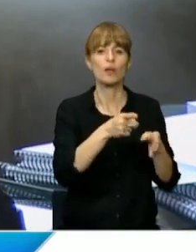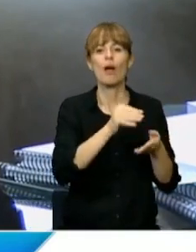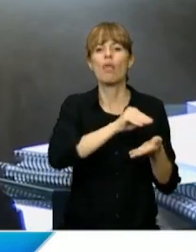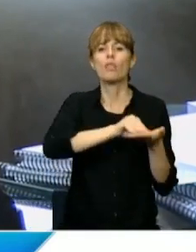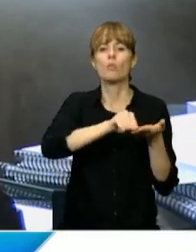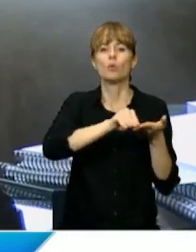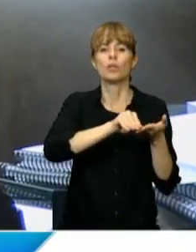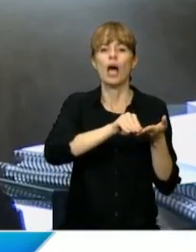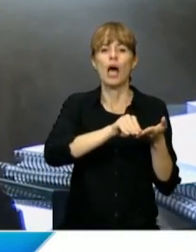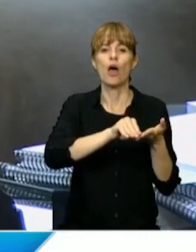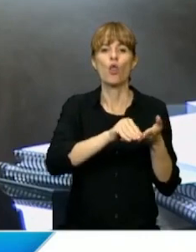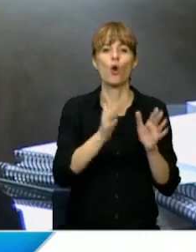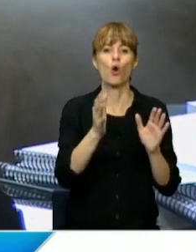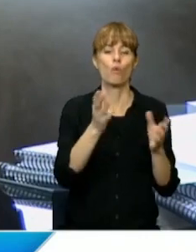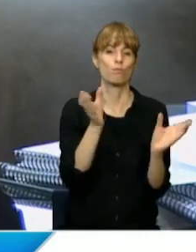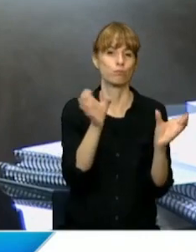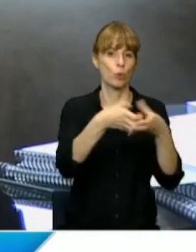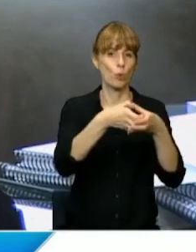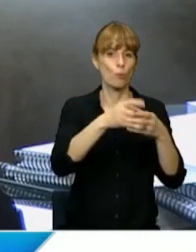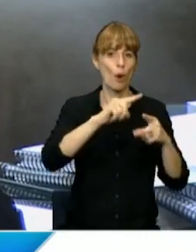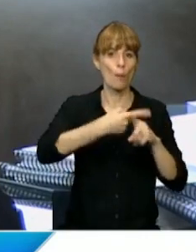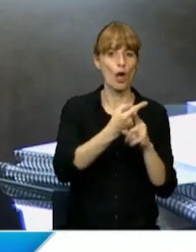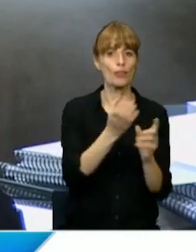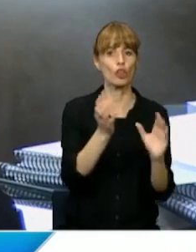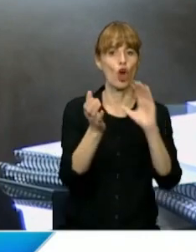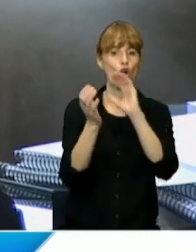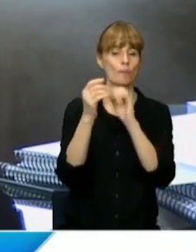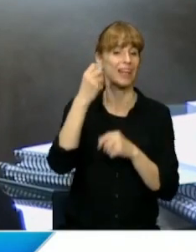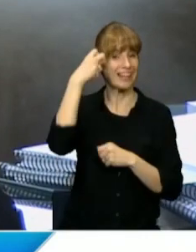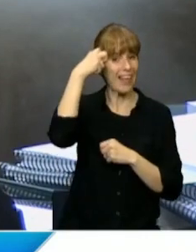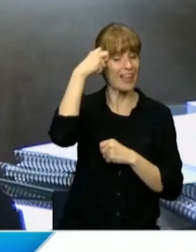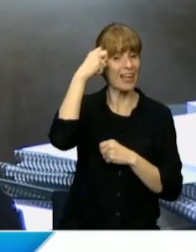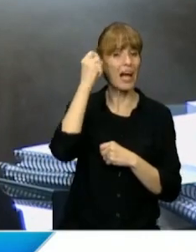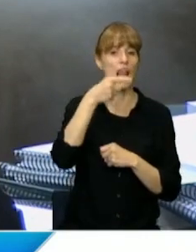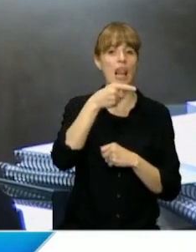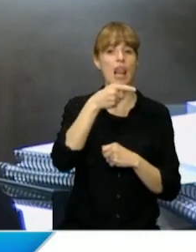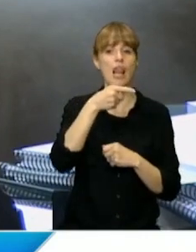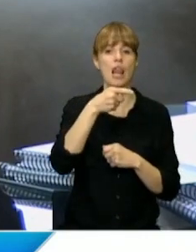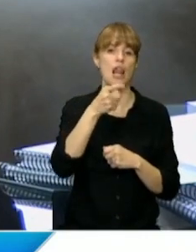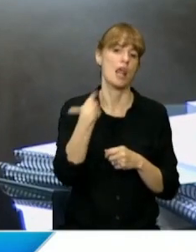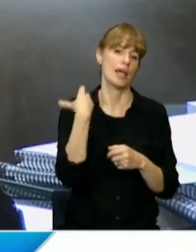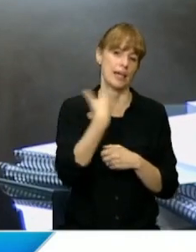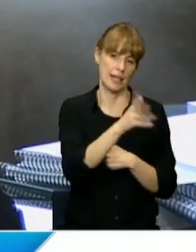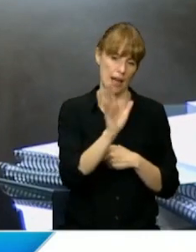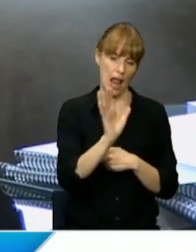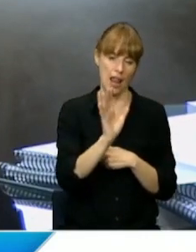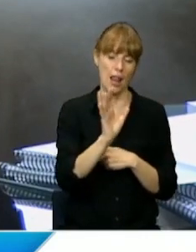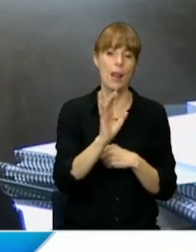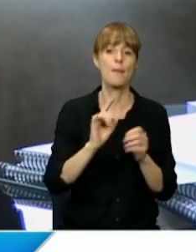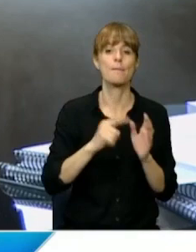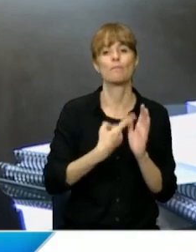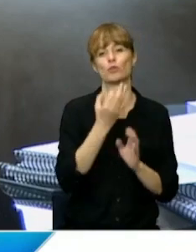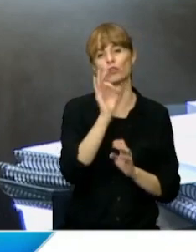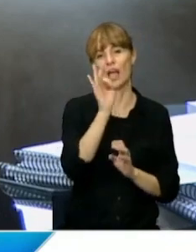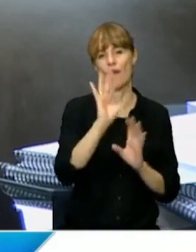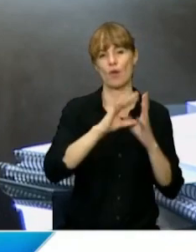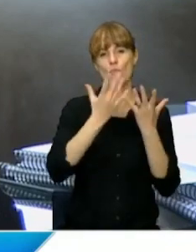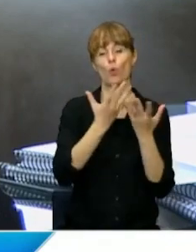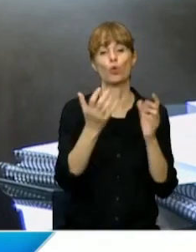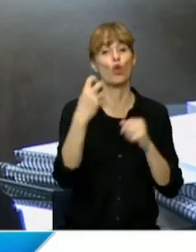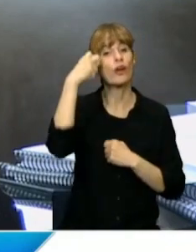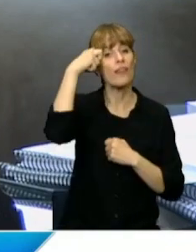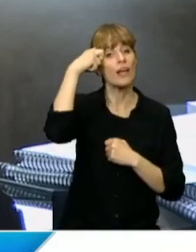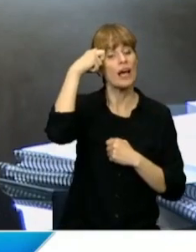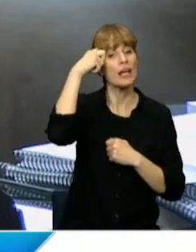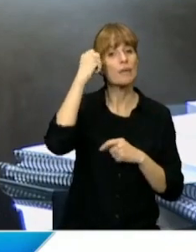diputados de bloque radical han dicho el sentido de la votación y el posicionamiento del bloque en general. Pero como todo el mundo sabe, el radicalismo es un partido